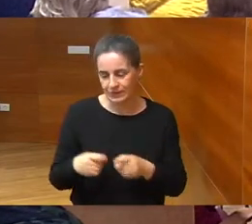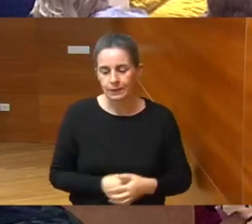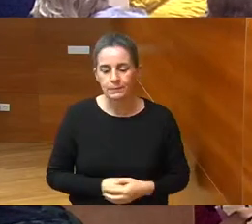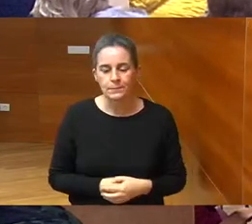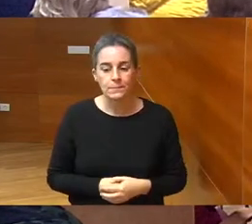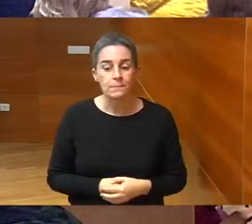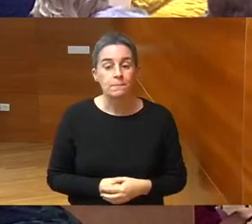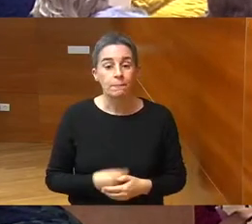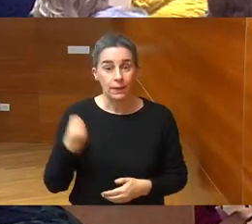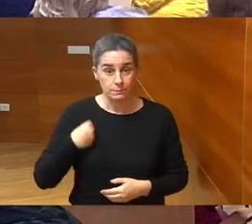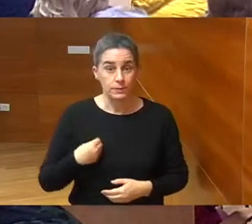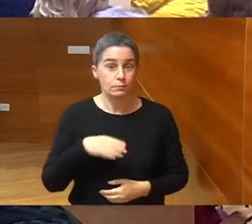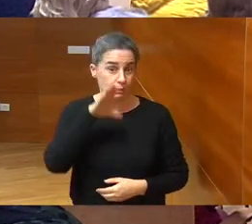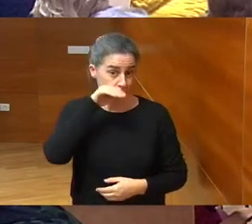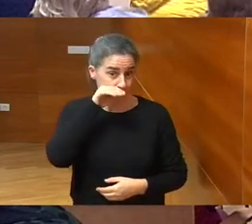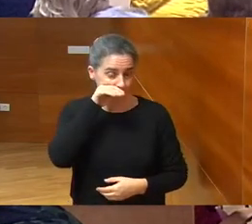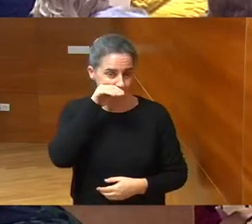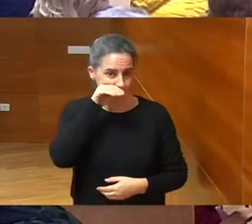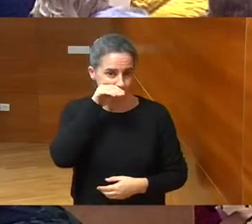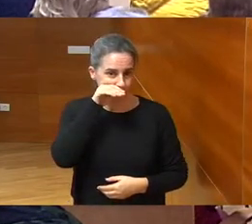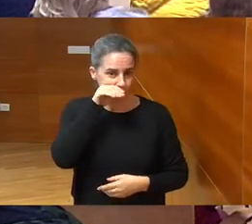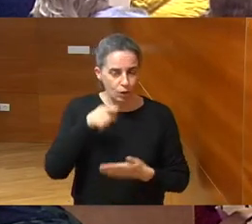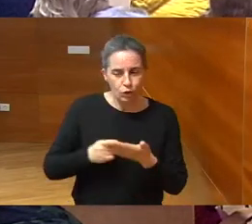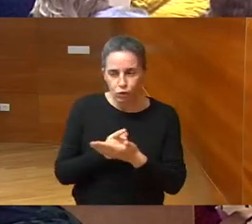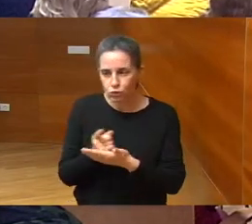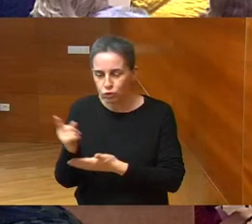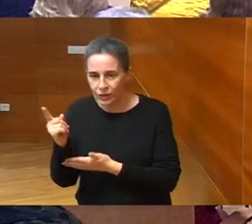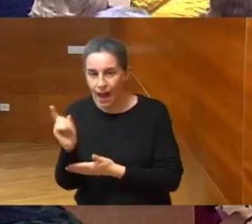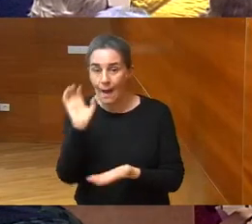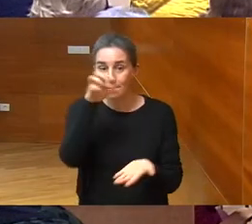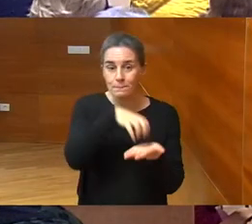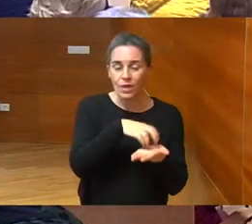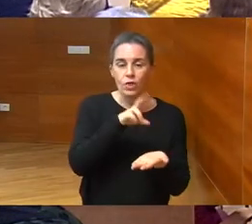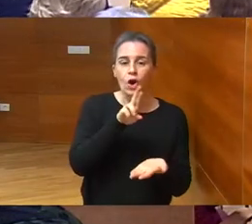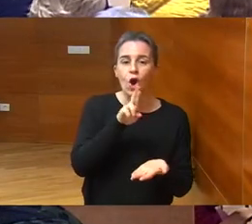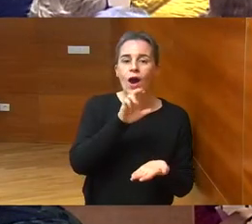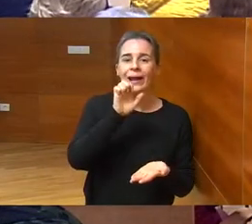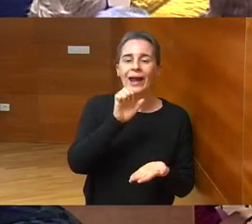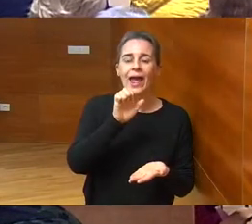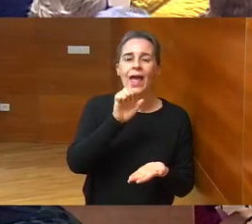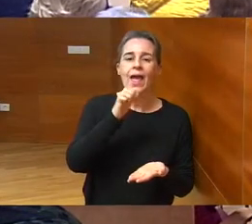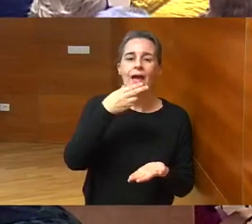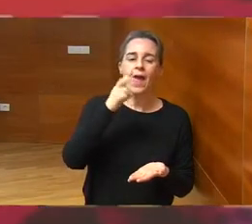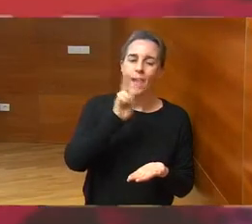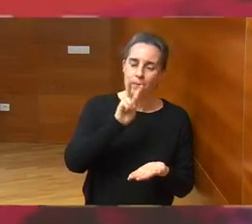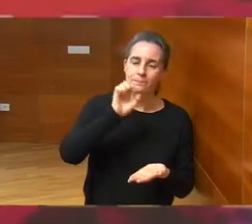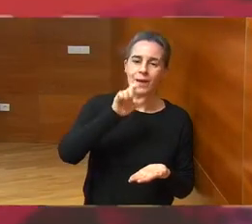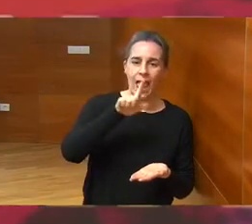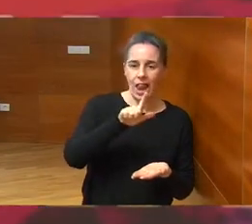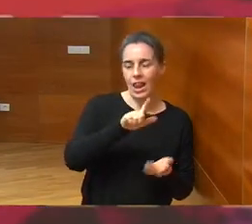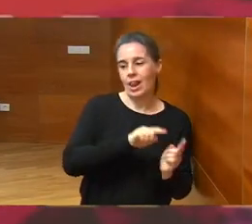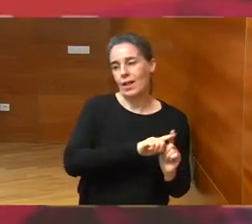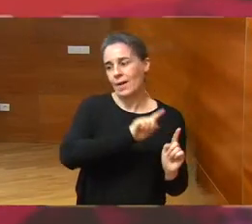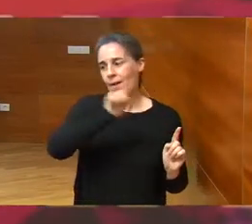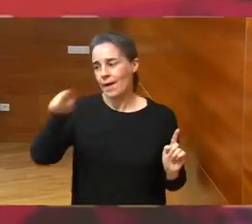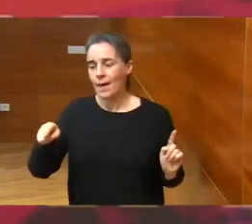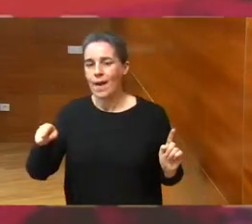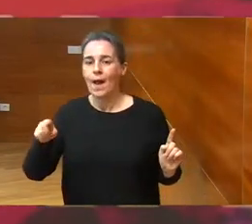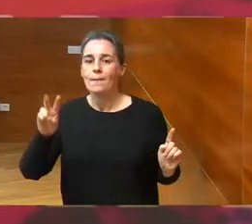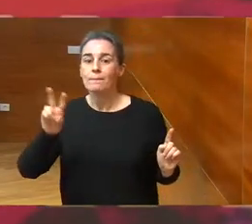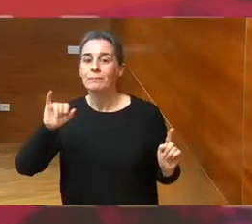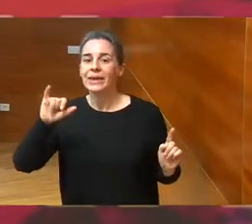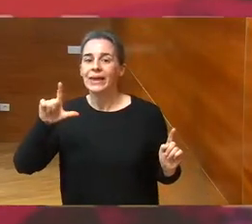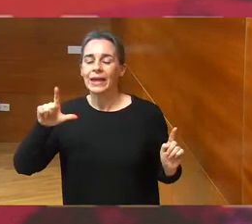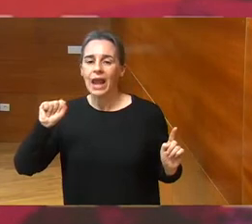era facial ruta en tropazo de Rebel en villalonga sansensio que se puede pensar Bueno pues ven